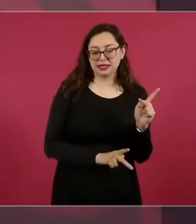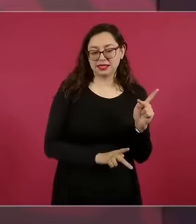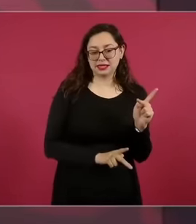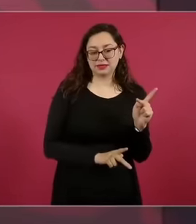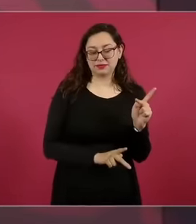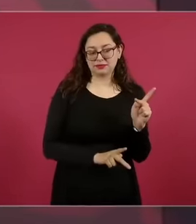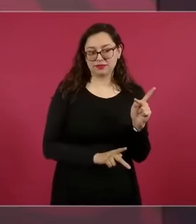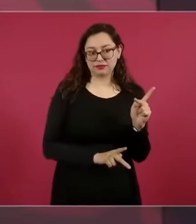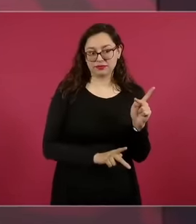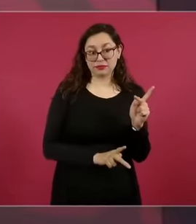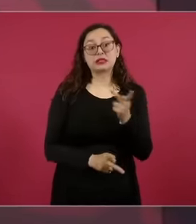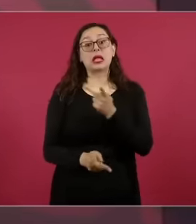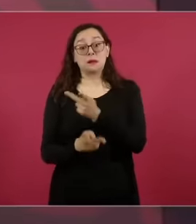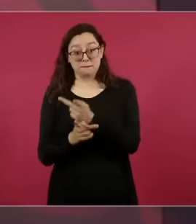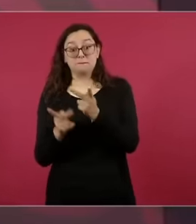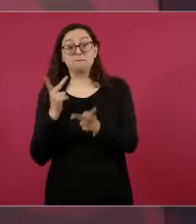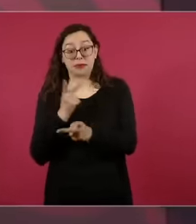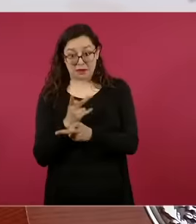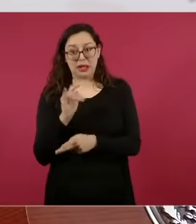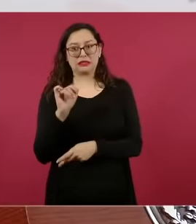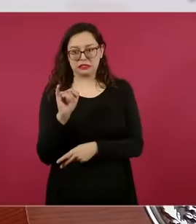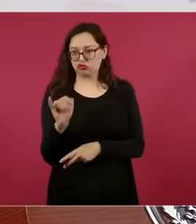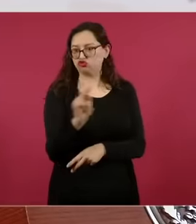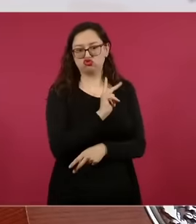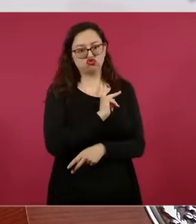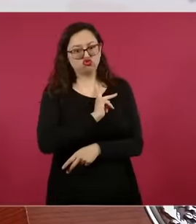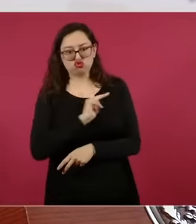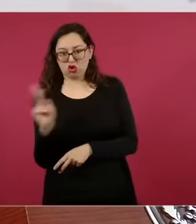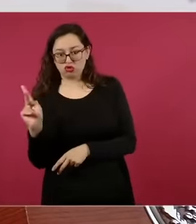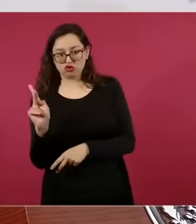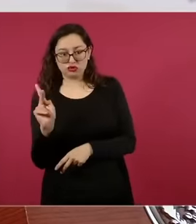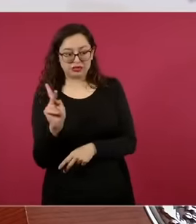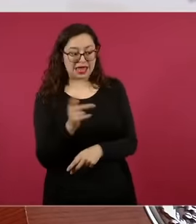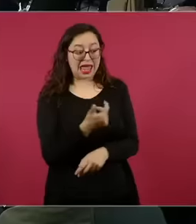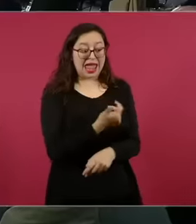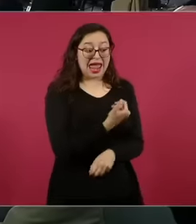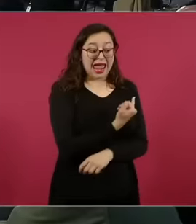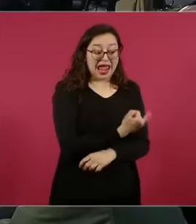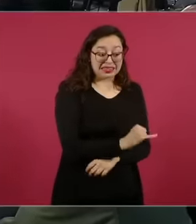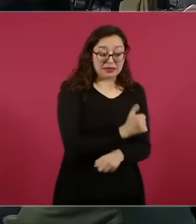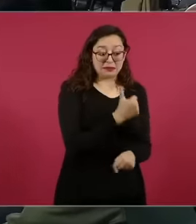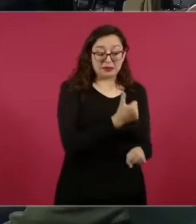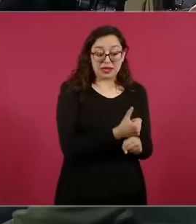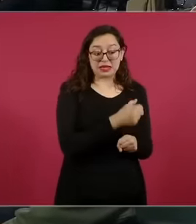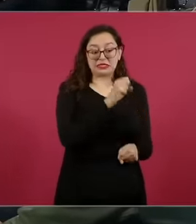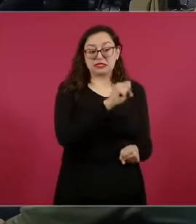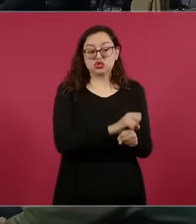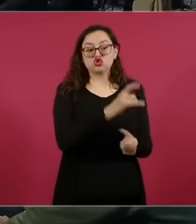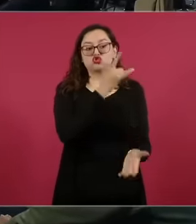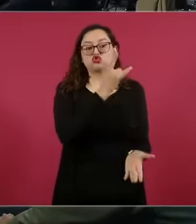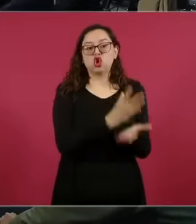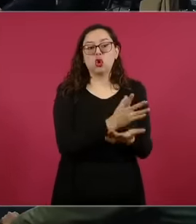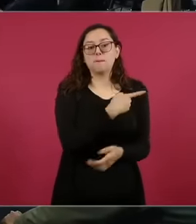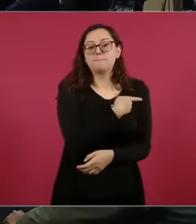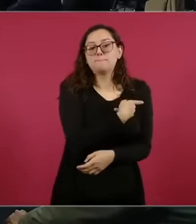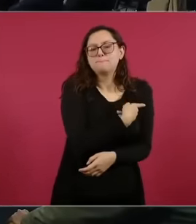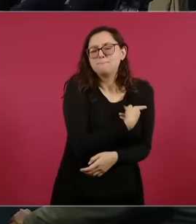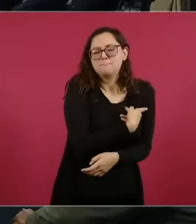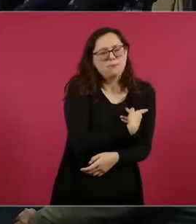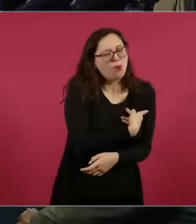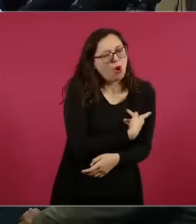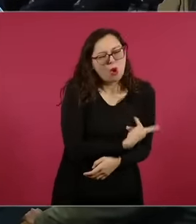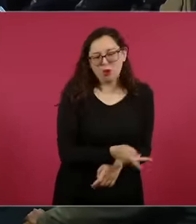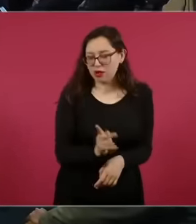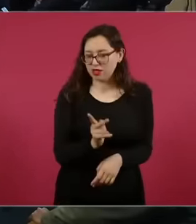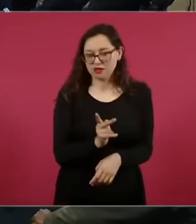el nivel medio superior es universal, en el nivel básico es solo a los más pobres.